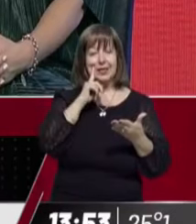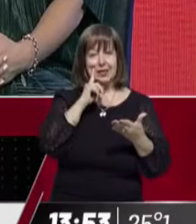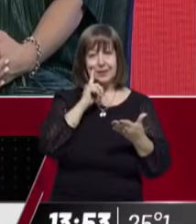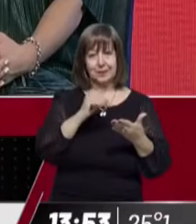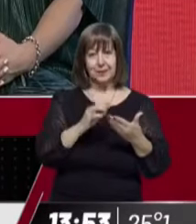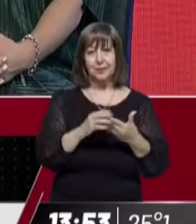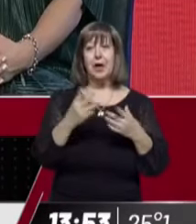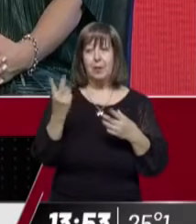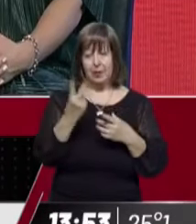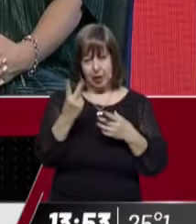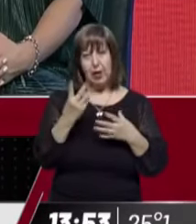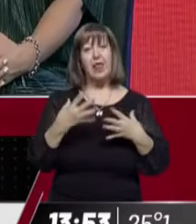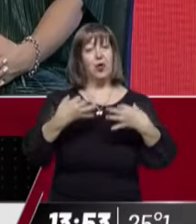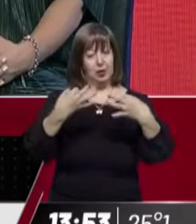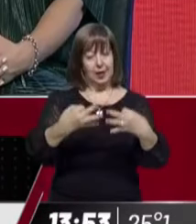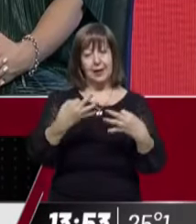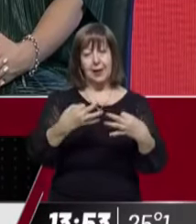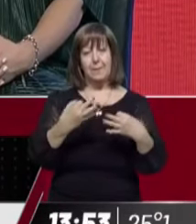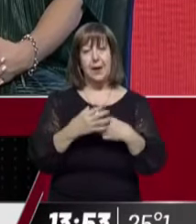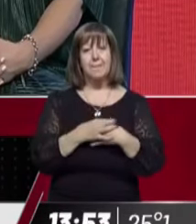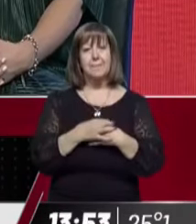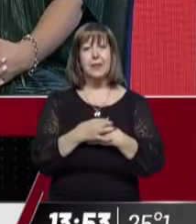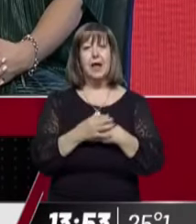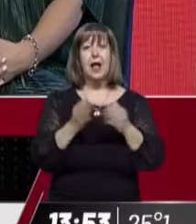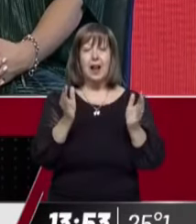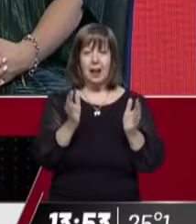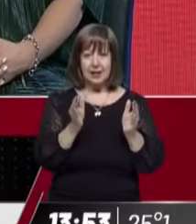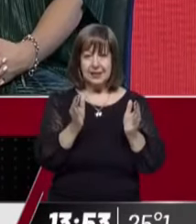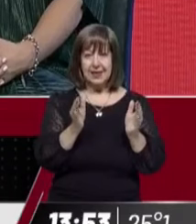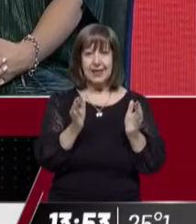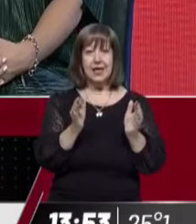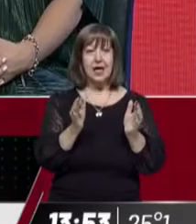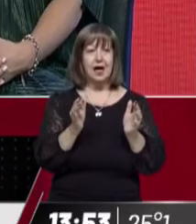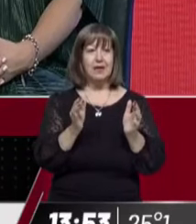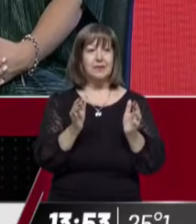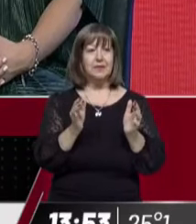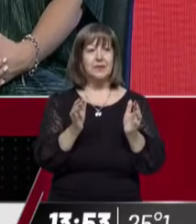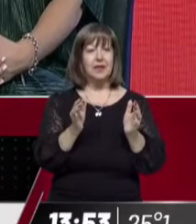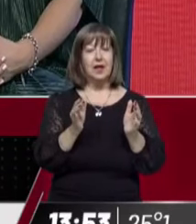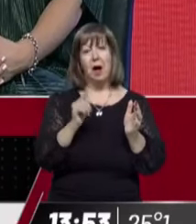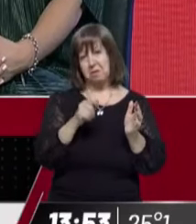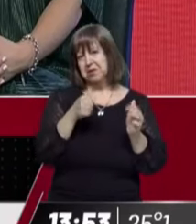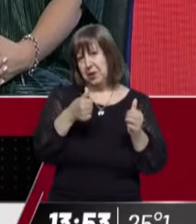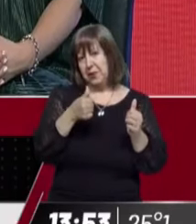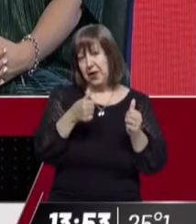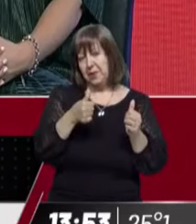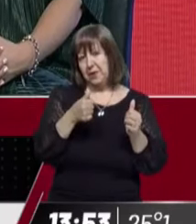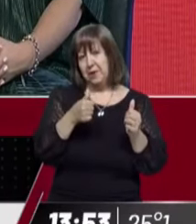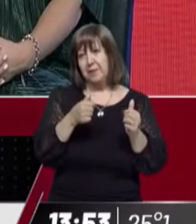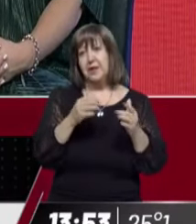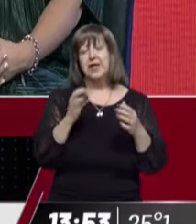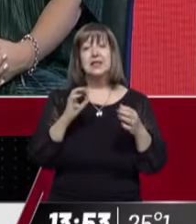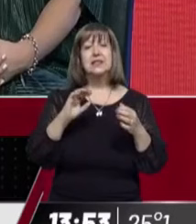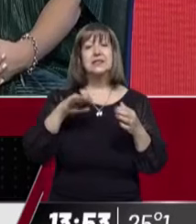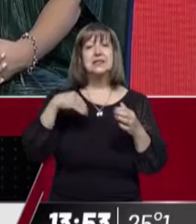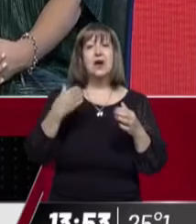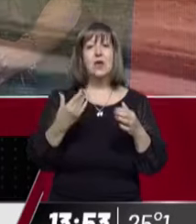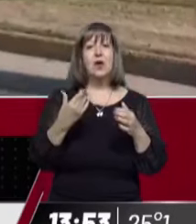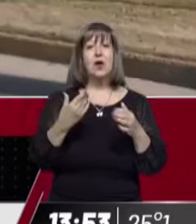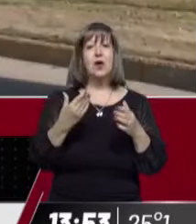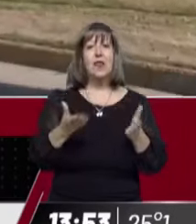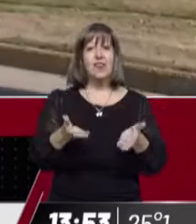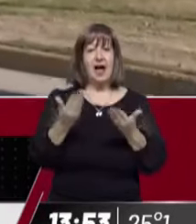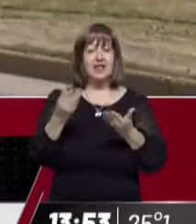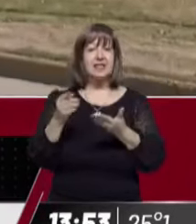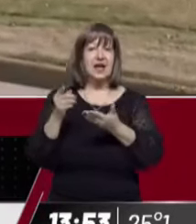internada en el Hospital Humberto Noti. La menor está estable, en las próximas horas seguramente recibirá el